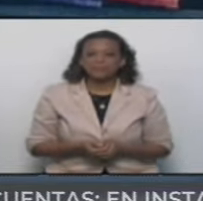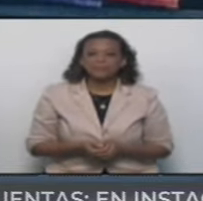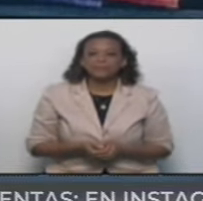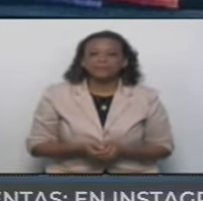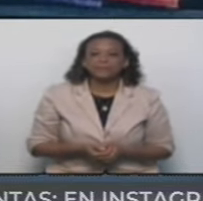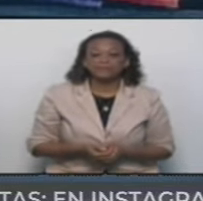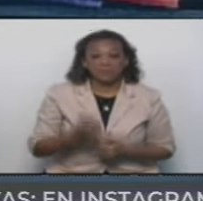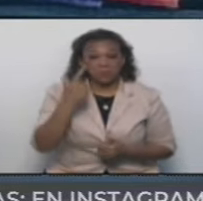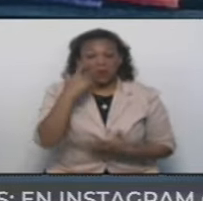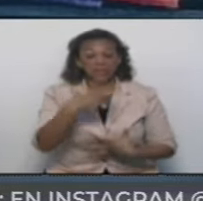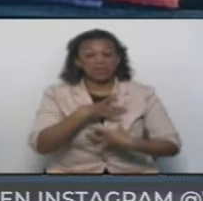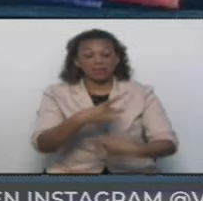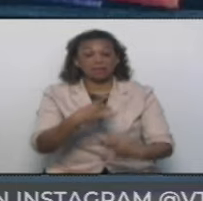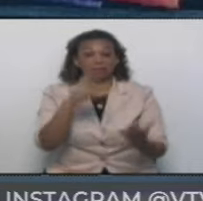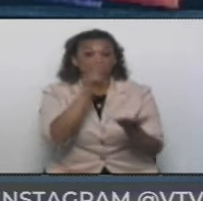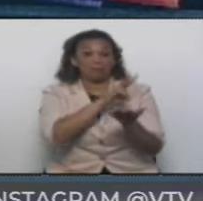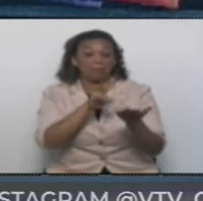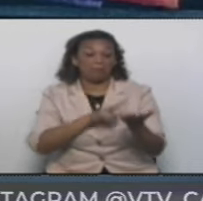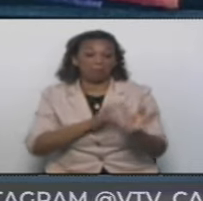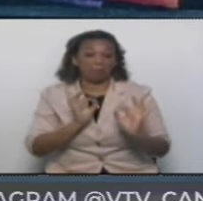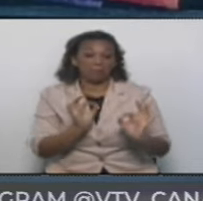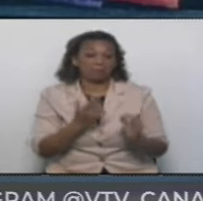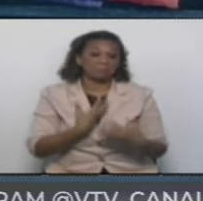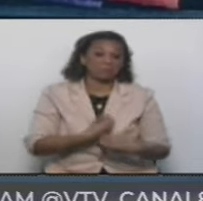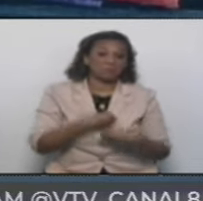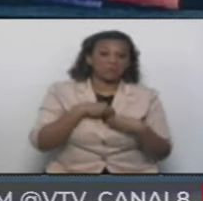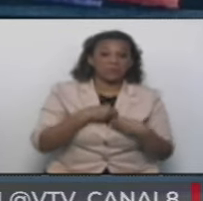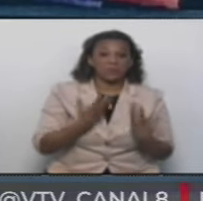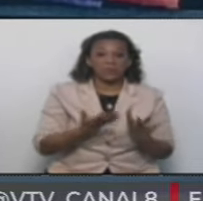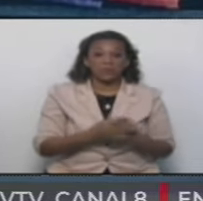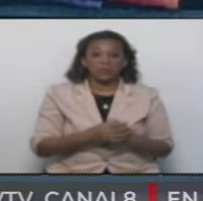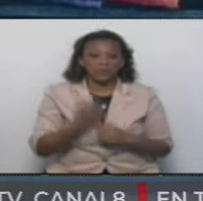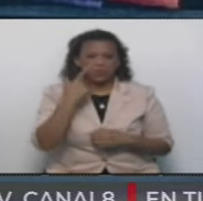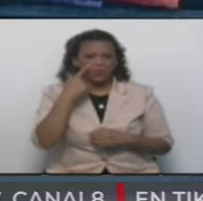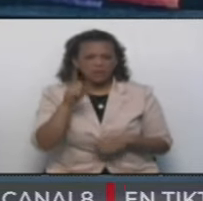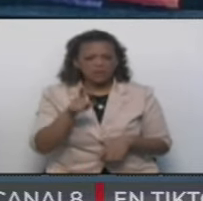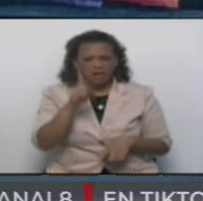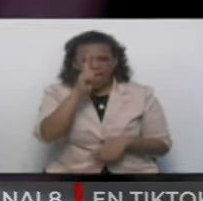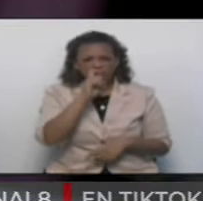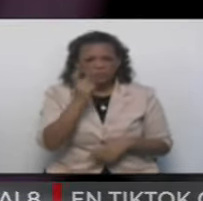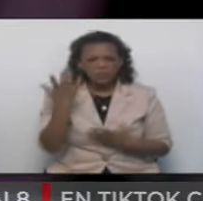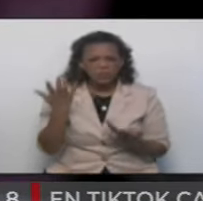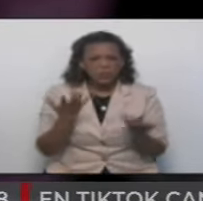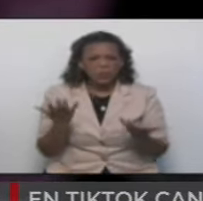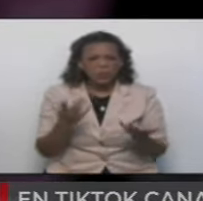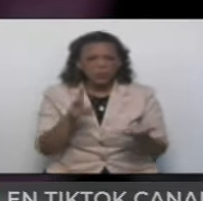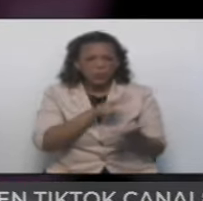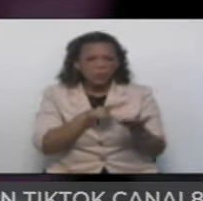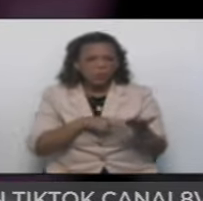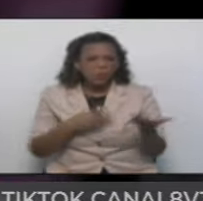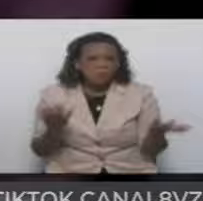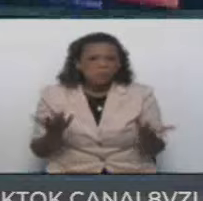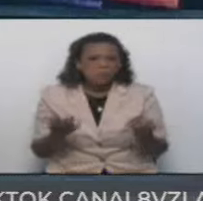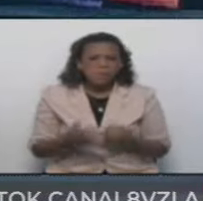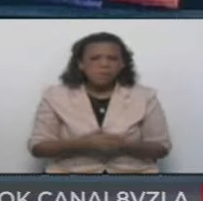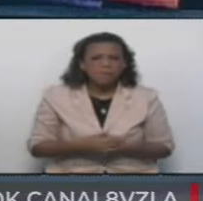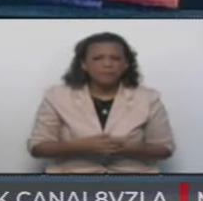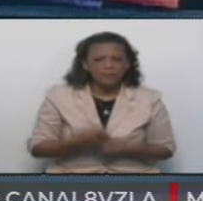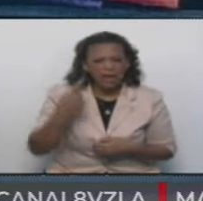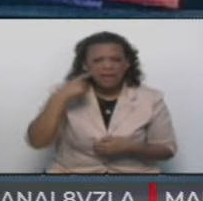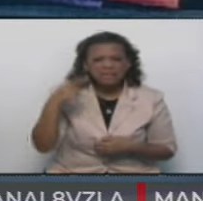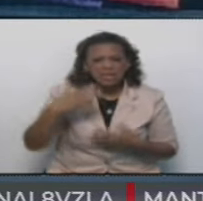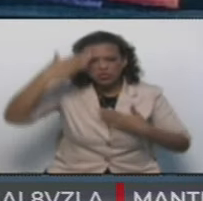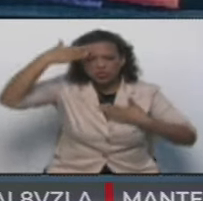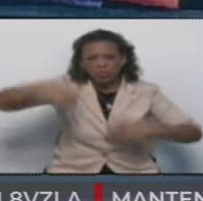Mira, se ve interesante, ¿oíste? ¿Quién está ahí? ¿Ese soldado Chávez? ¿Ah? ¿Ese soldado